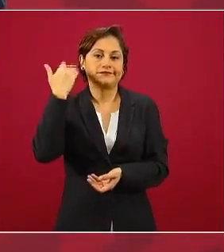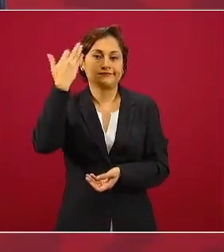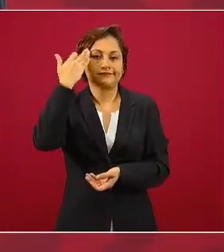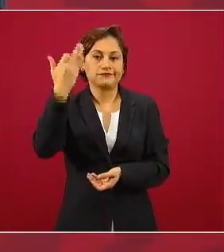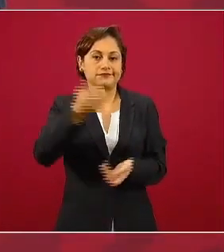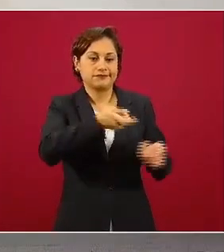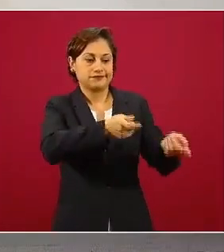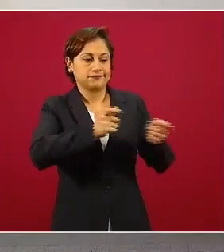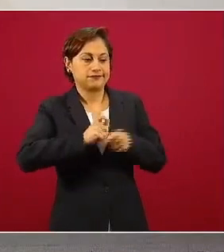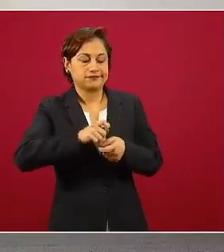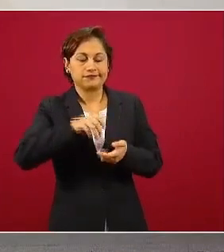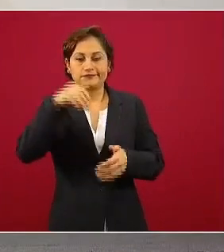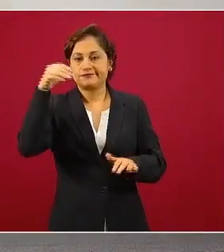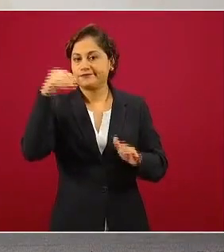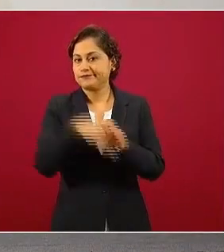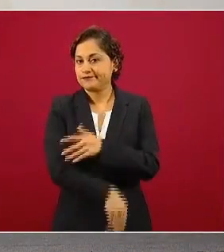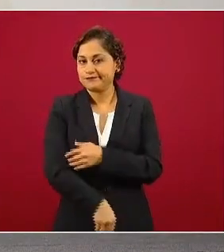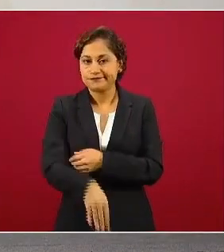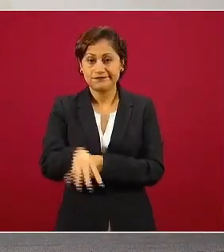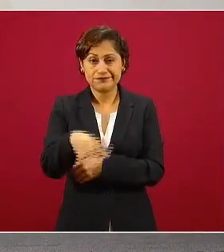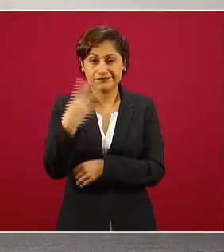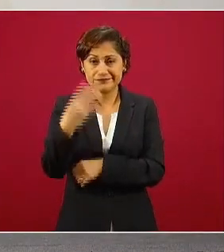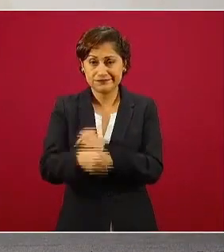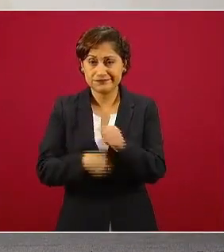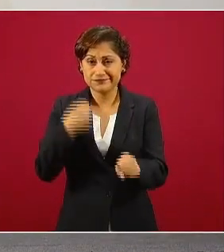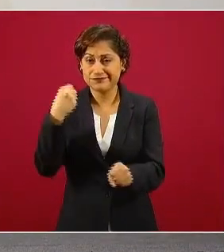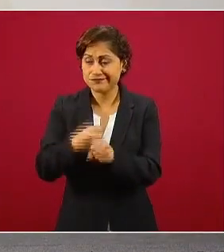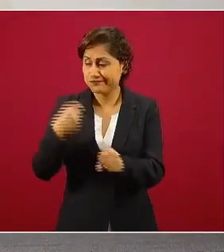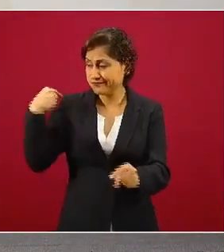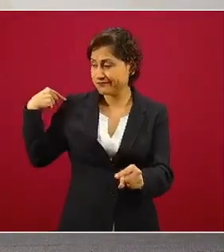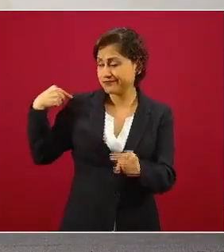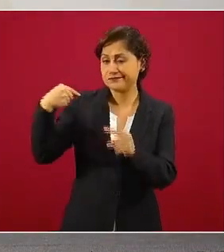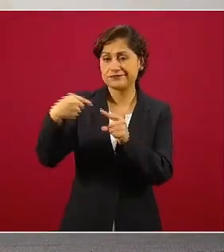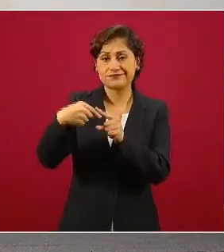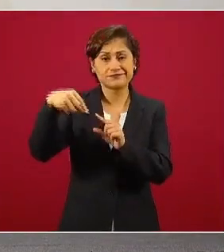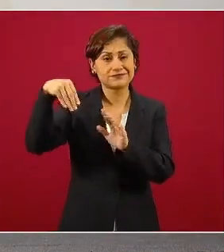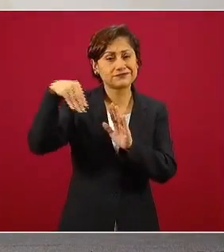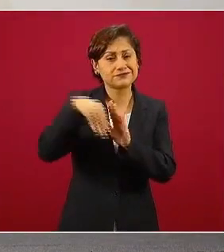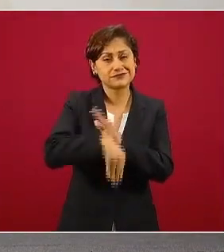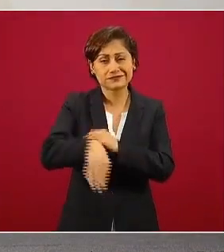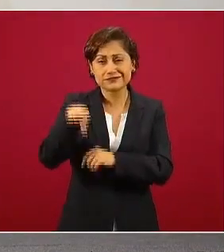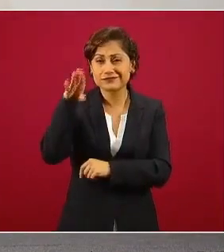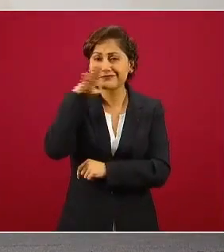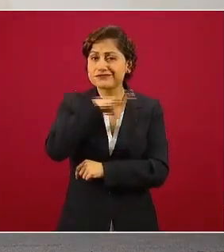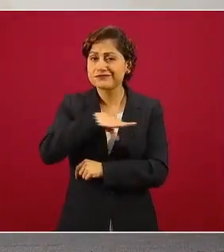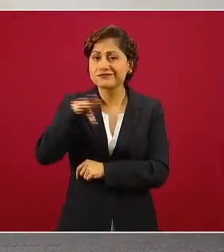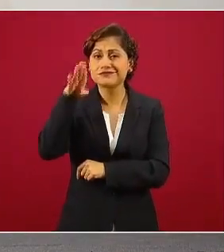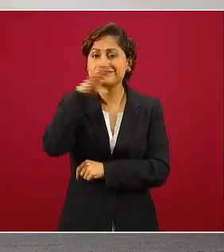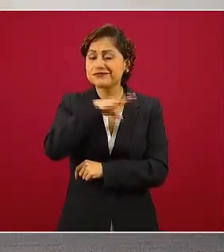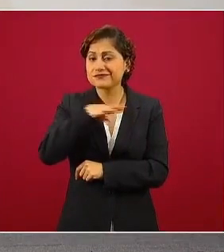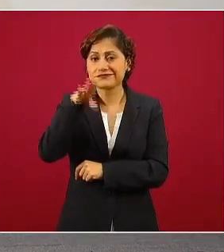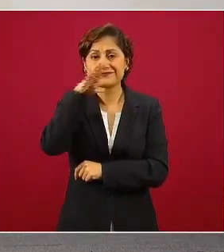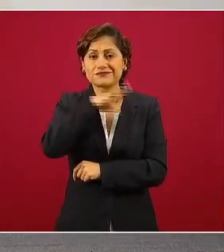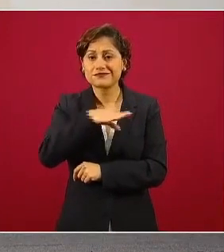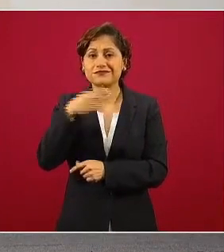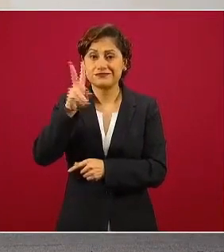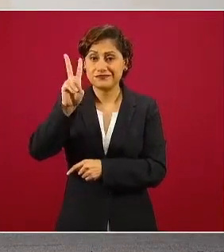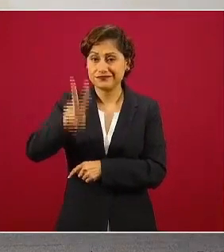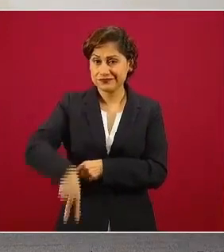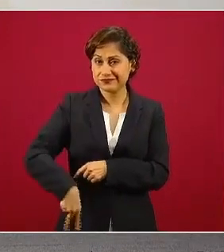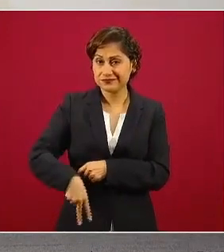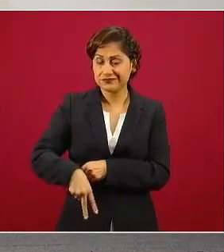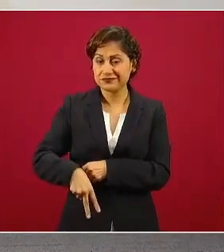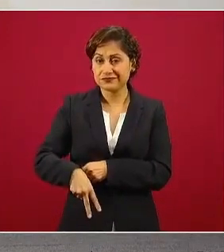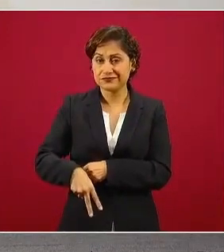caída de 14 años consecutiva, de 14 años consecutivos